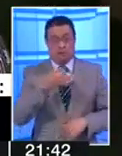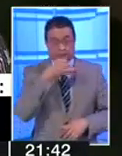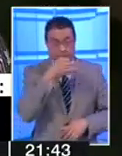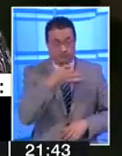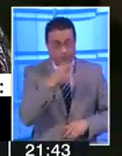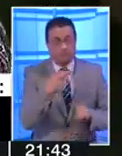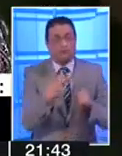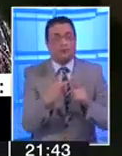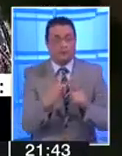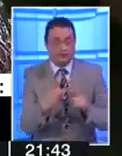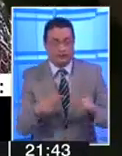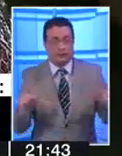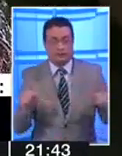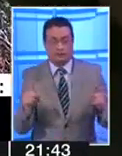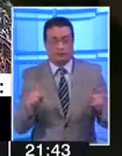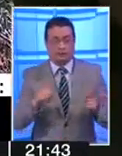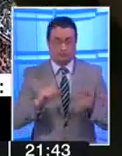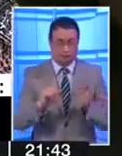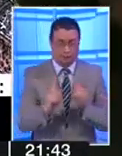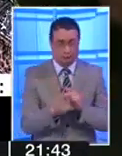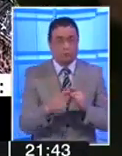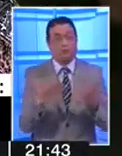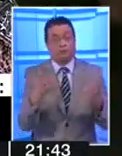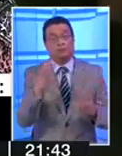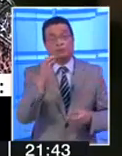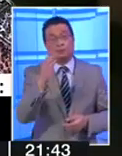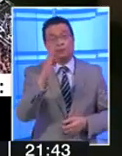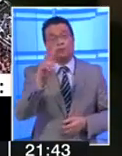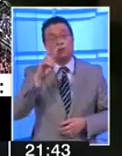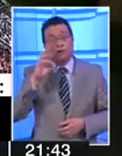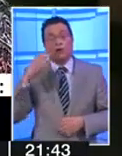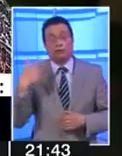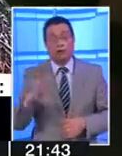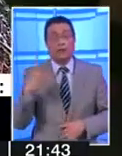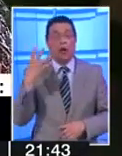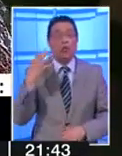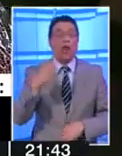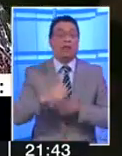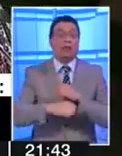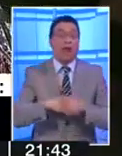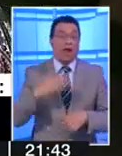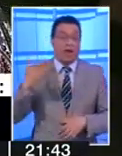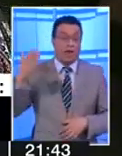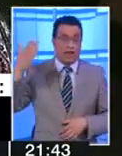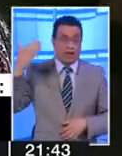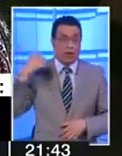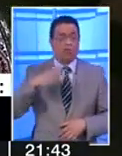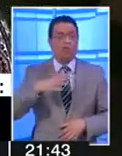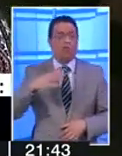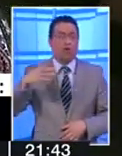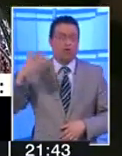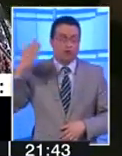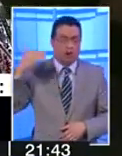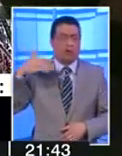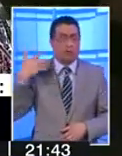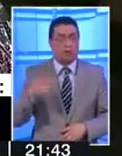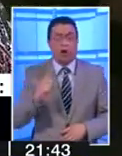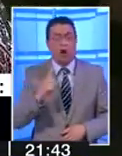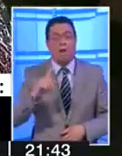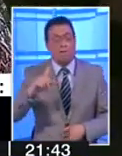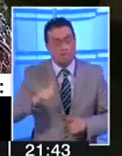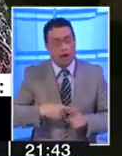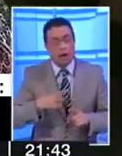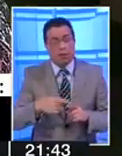ceremonia distinta, porque obviamente ya han pasado 40 años, mucho tiempo, y no queremos